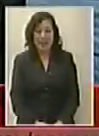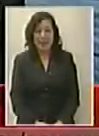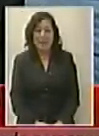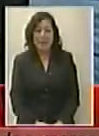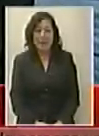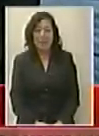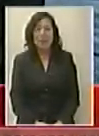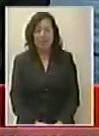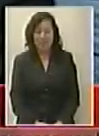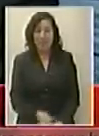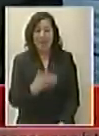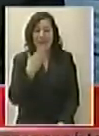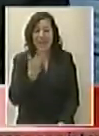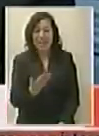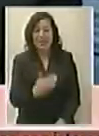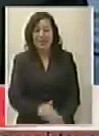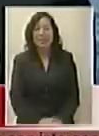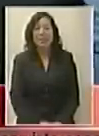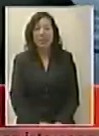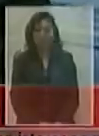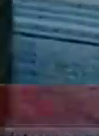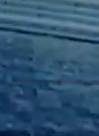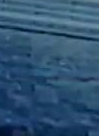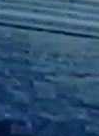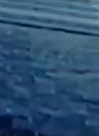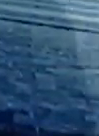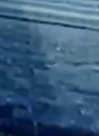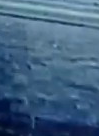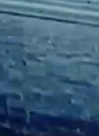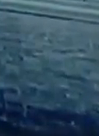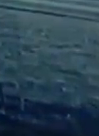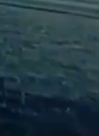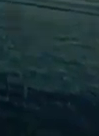intervención Muchísimas gracias amigos